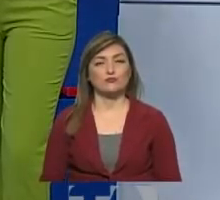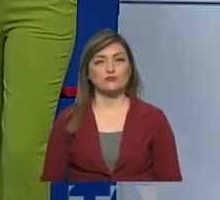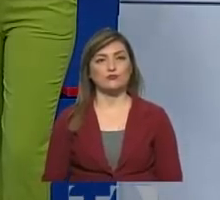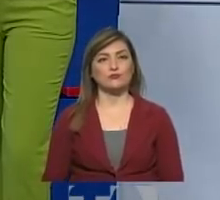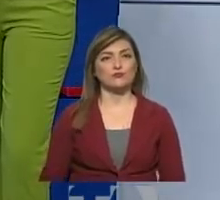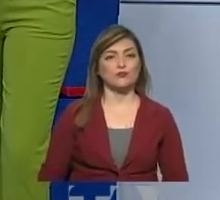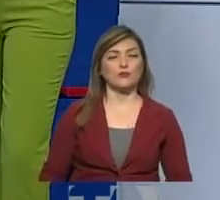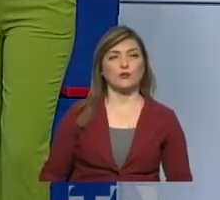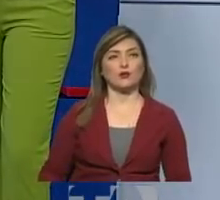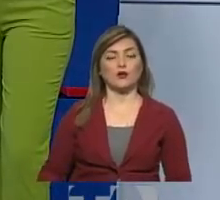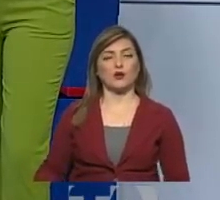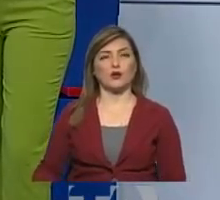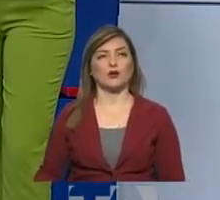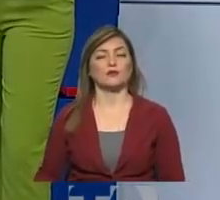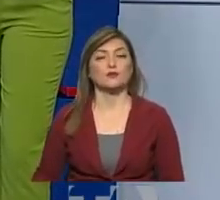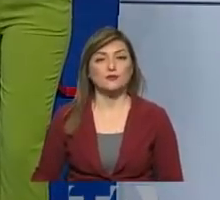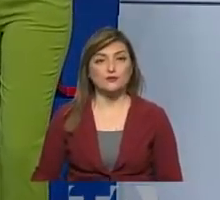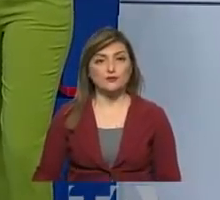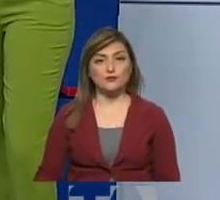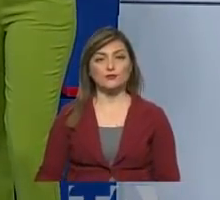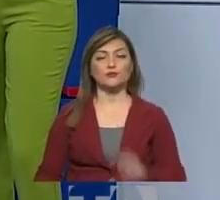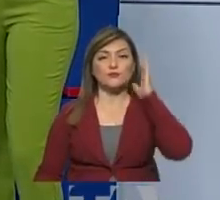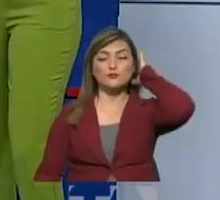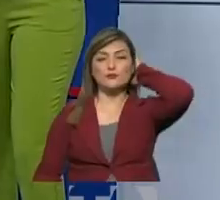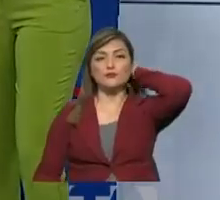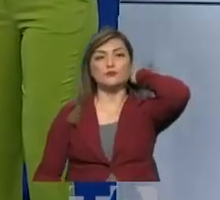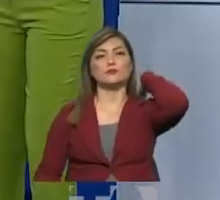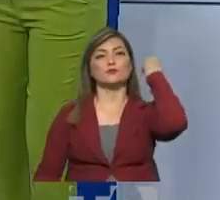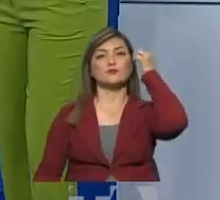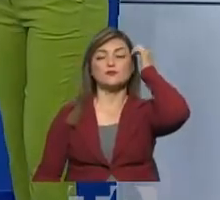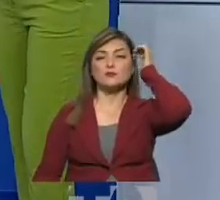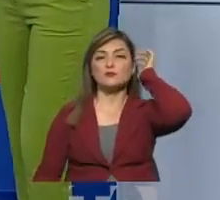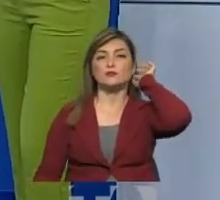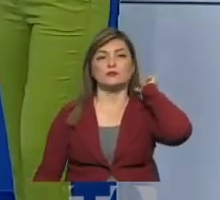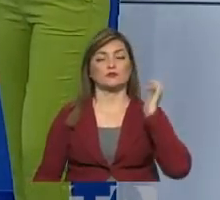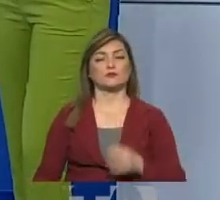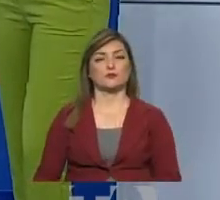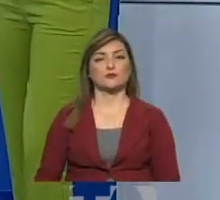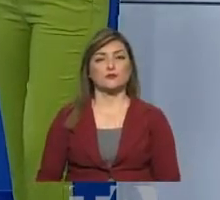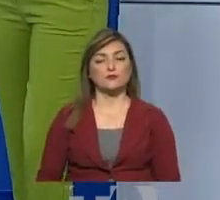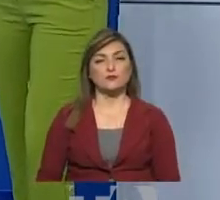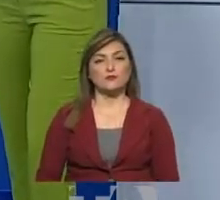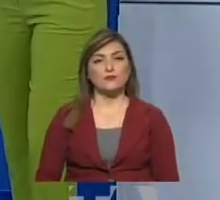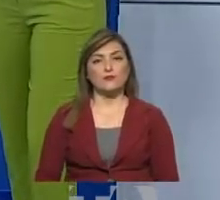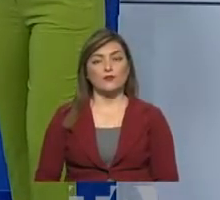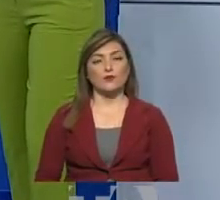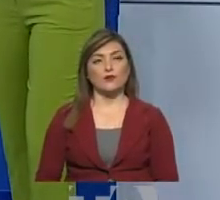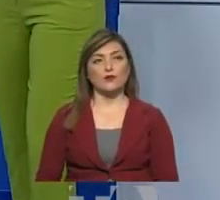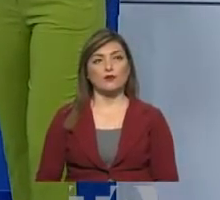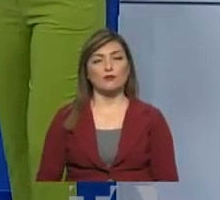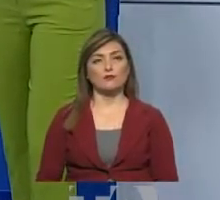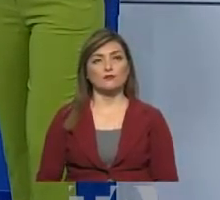los chiquitines de casa, presten atención porque nos vamos a contactar con Fer Ceballos, que está ya en el Parque Metropolitano del